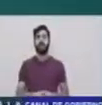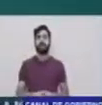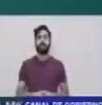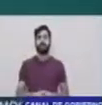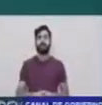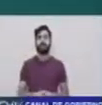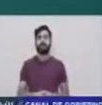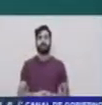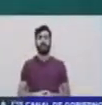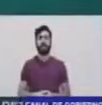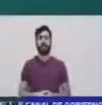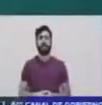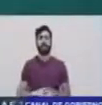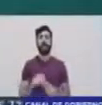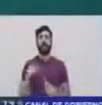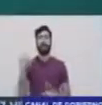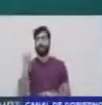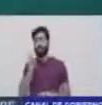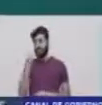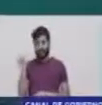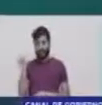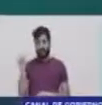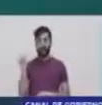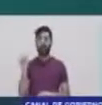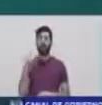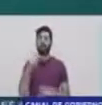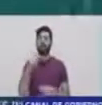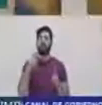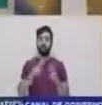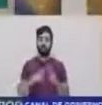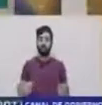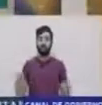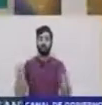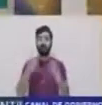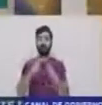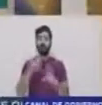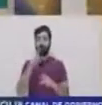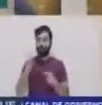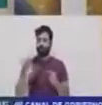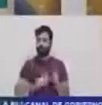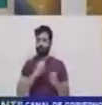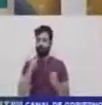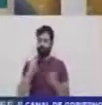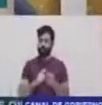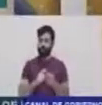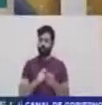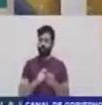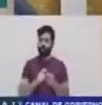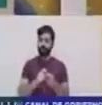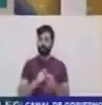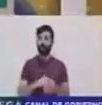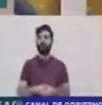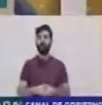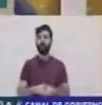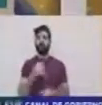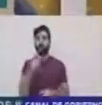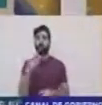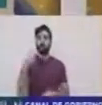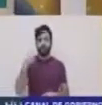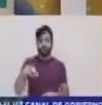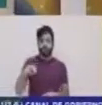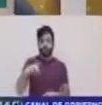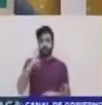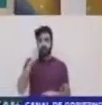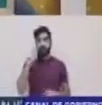centímetros cuadrados. Esto es si lo queremos en valor exacto. Si lo necesitamos en valor aproximado,